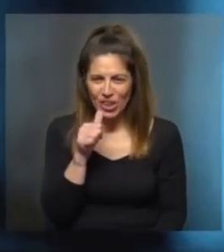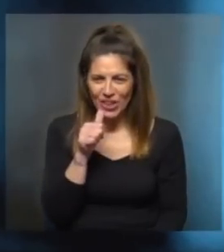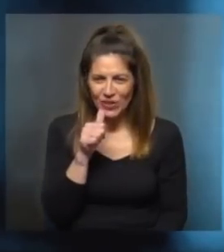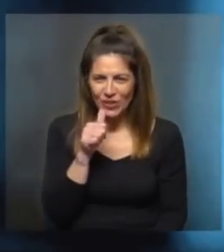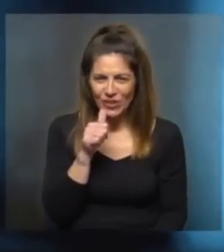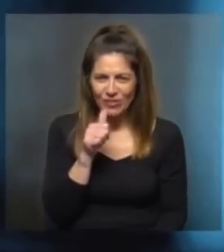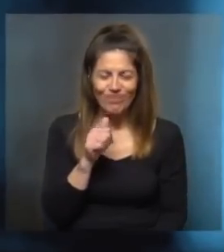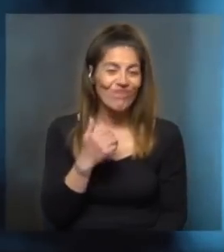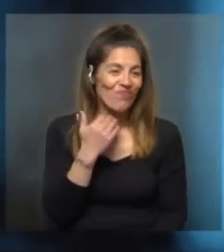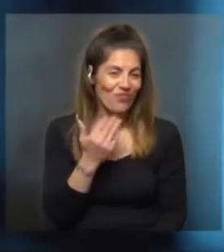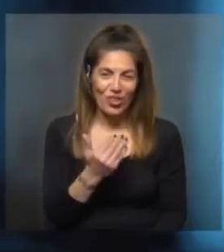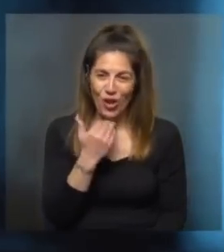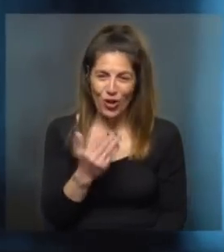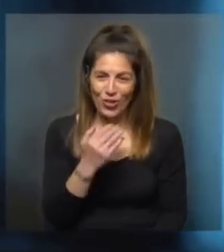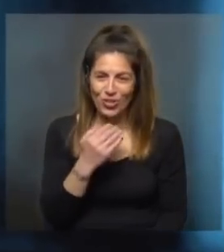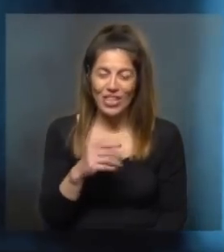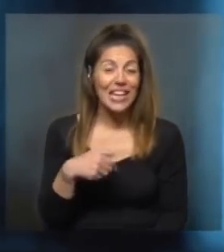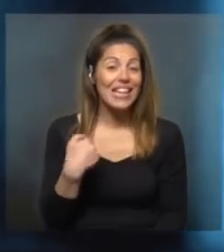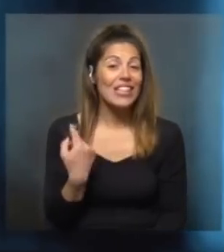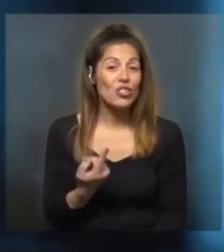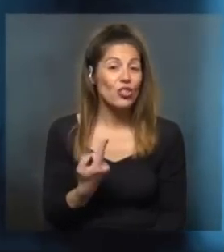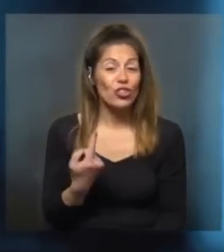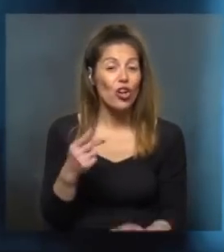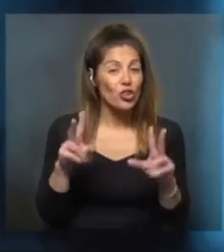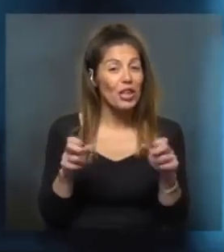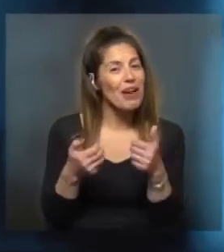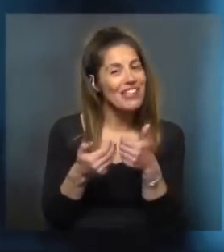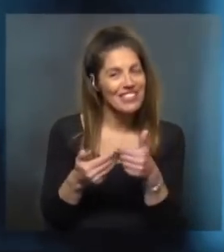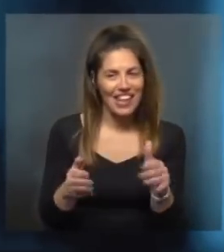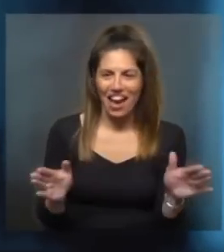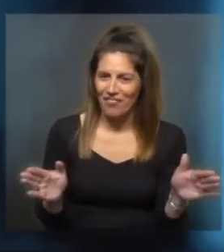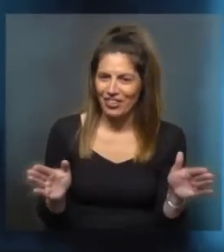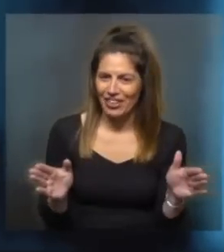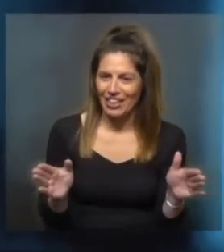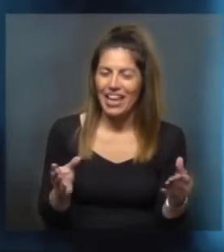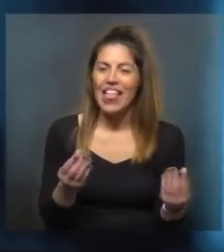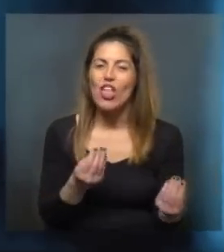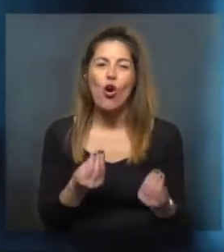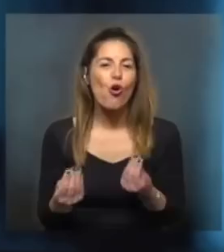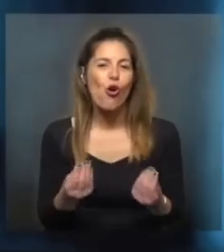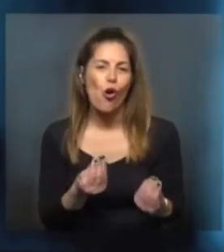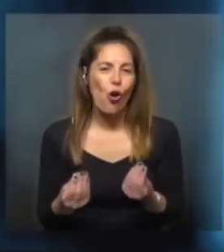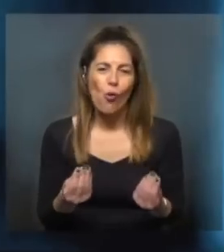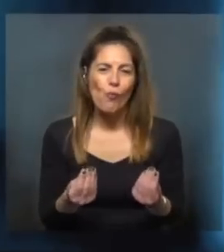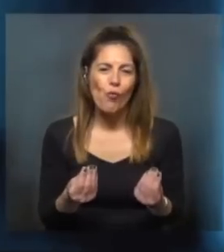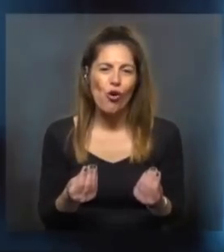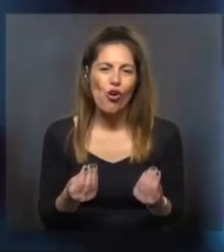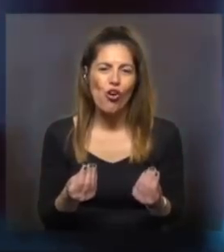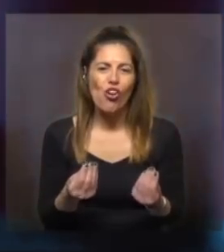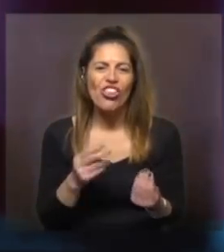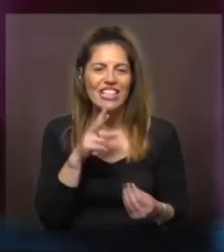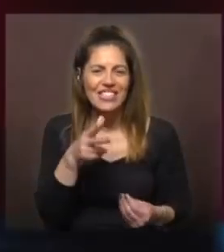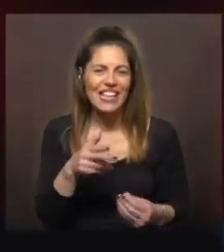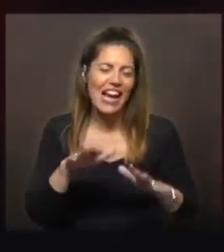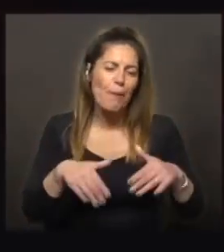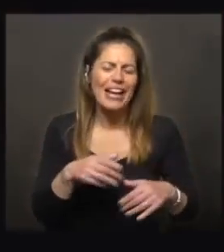No lo sé es otra otra pantalla que se abre de Cómo llamar quizá hay